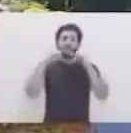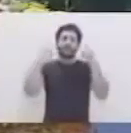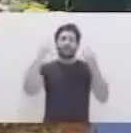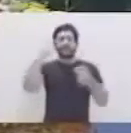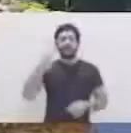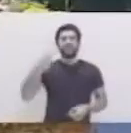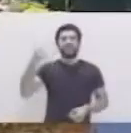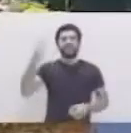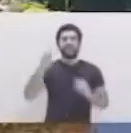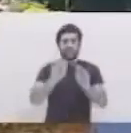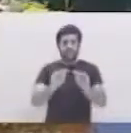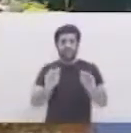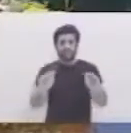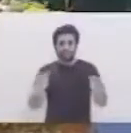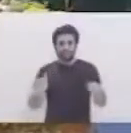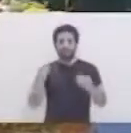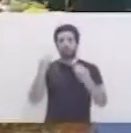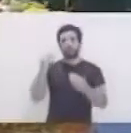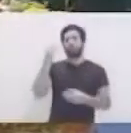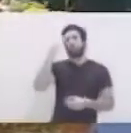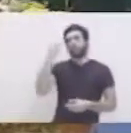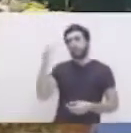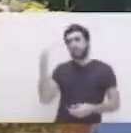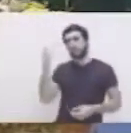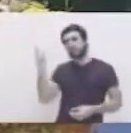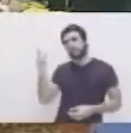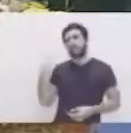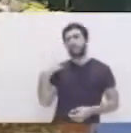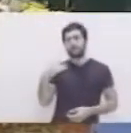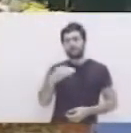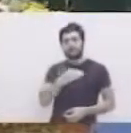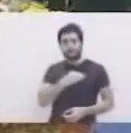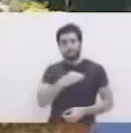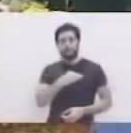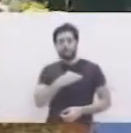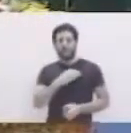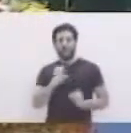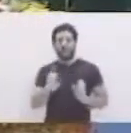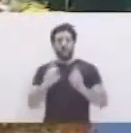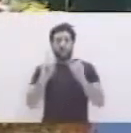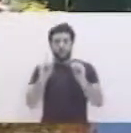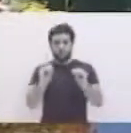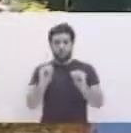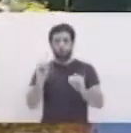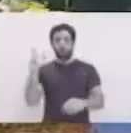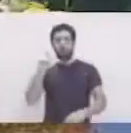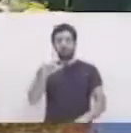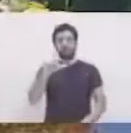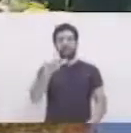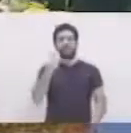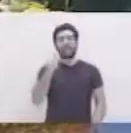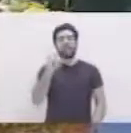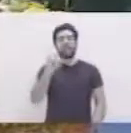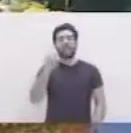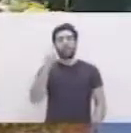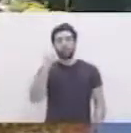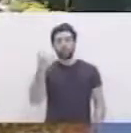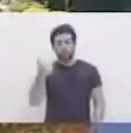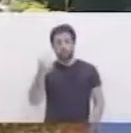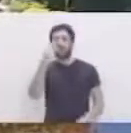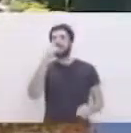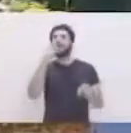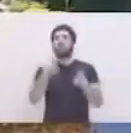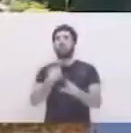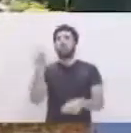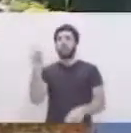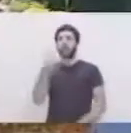Niño. Y agradecerle a la ministra de Educación, Claudia Ruiz, y al señor presidente Alejandro Díaz